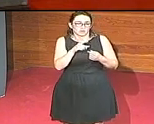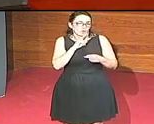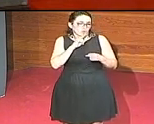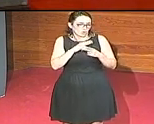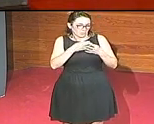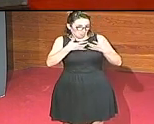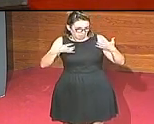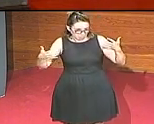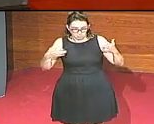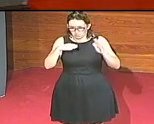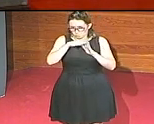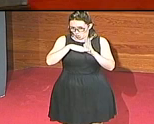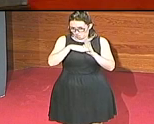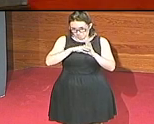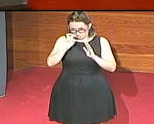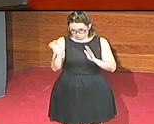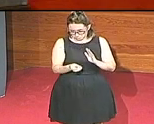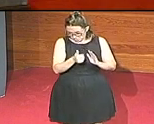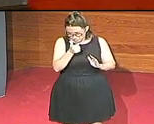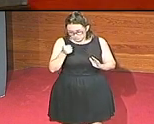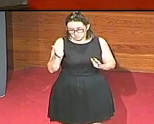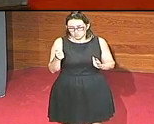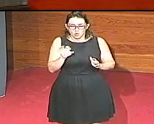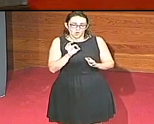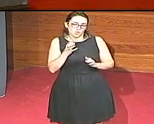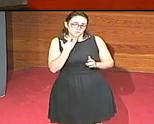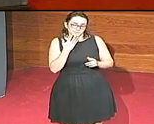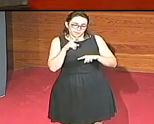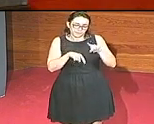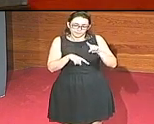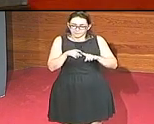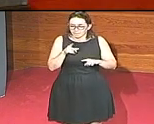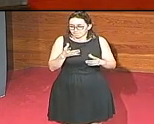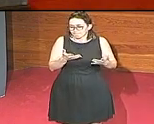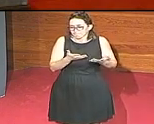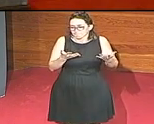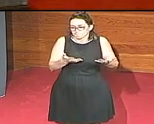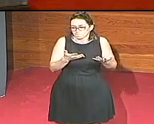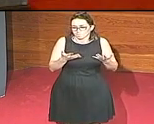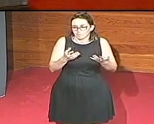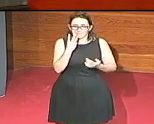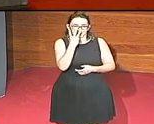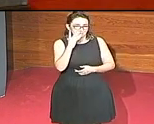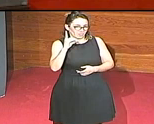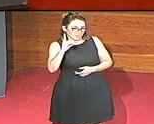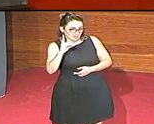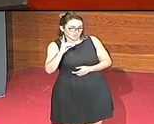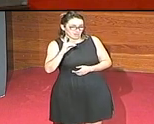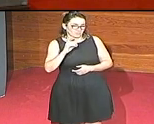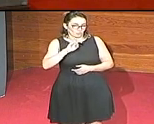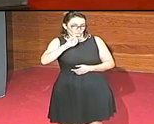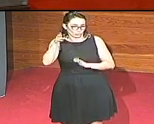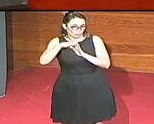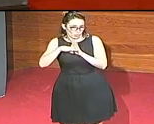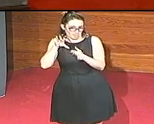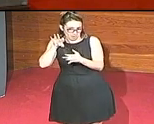after effects o utilizas otro o si tienes que que hacer algo en 3d pues en sketch up algo que tengas